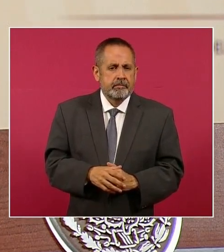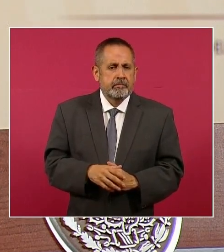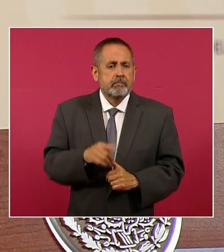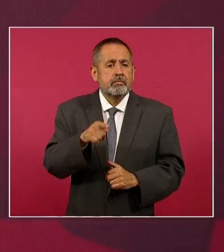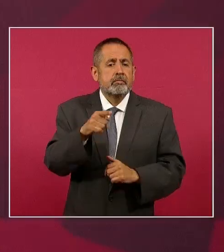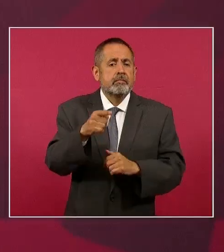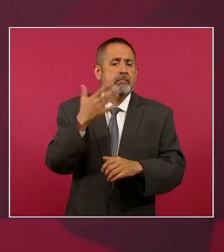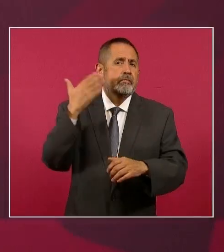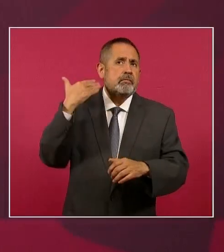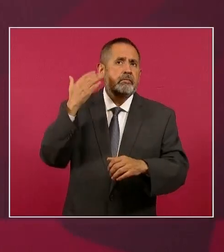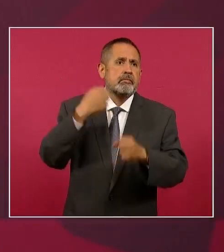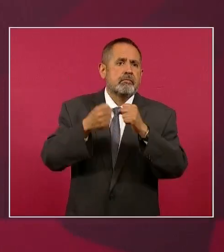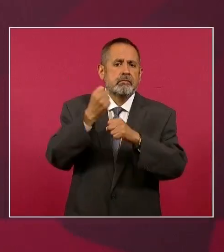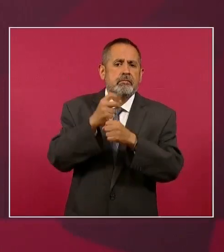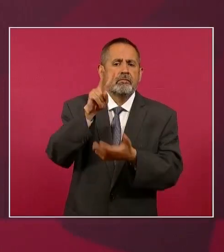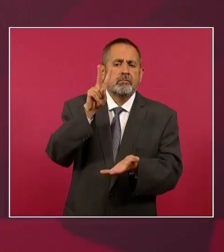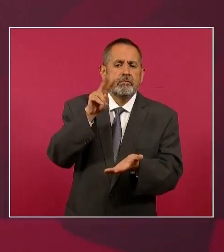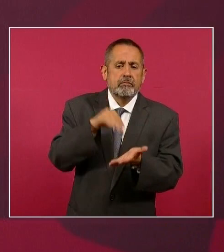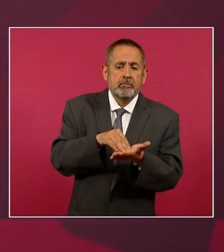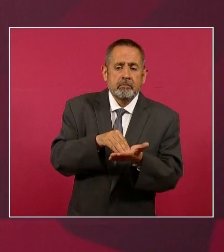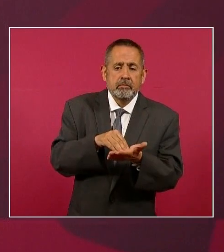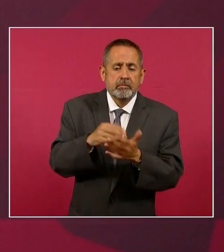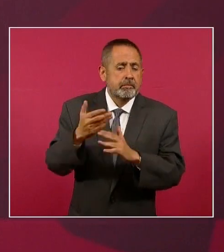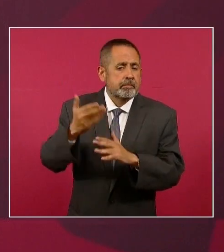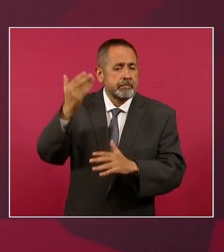fue en el 2000